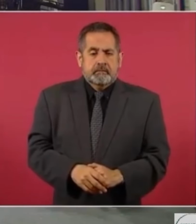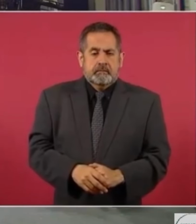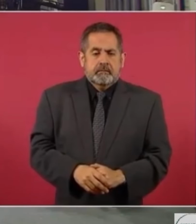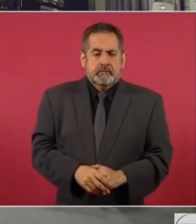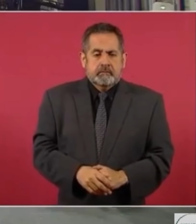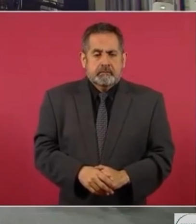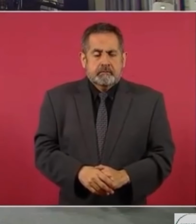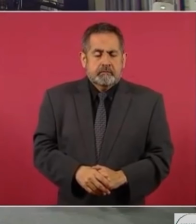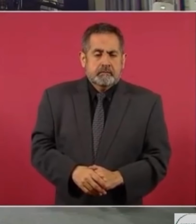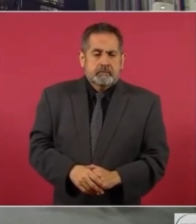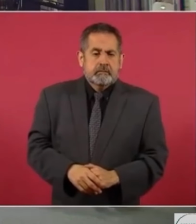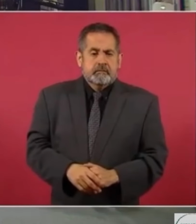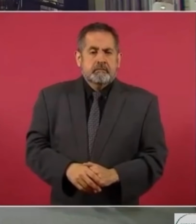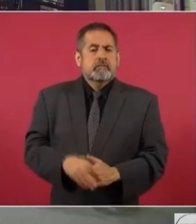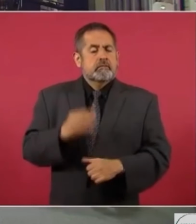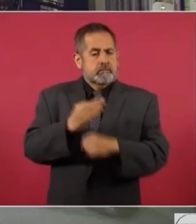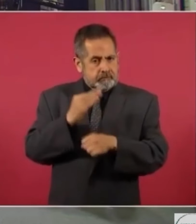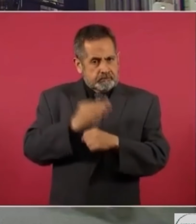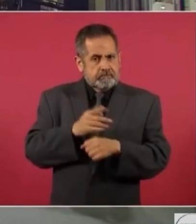Y hay más conciencia